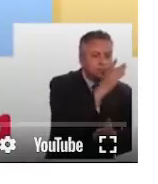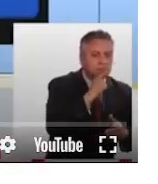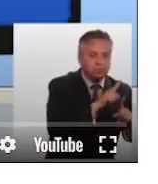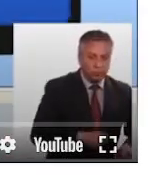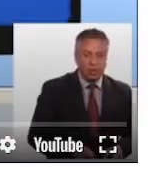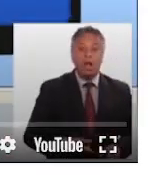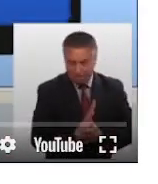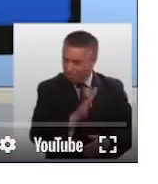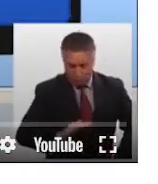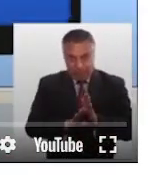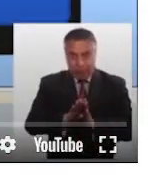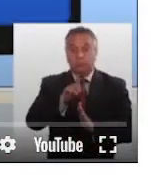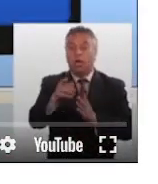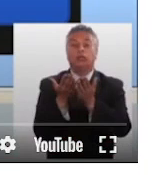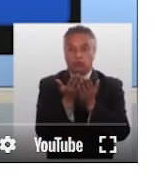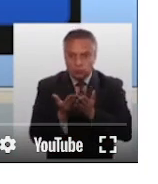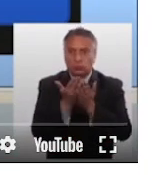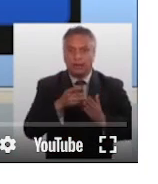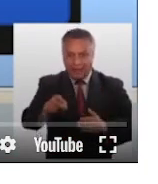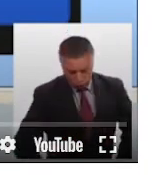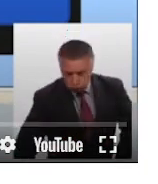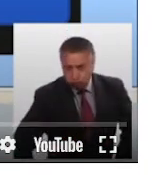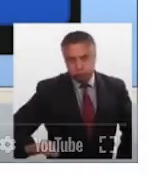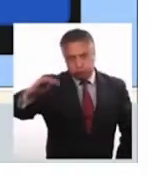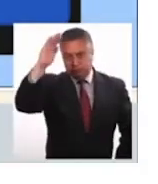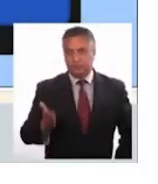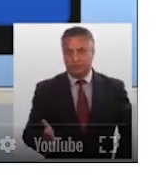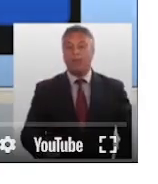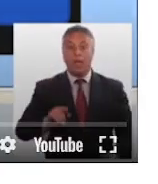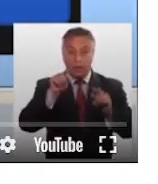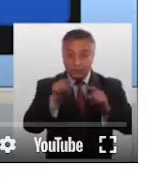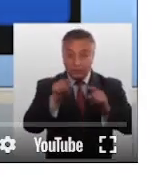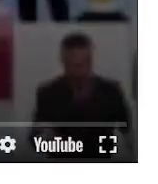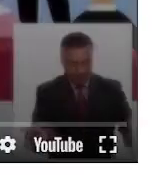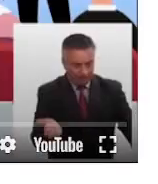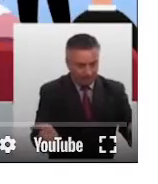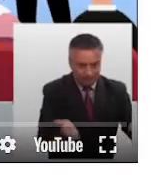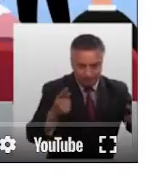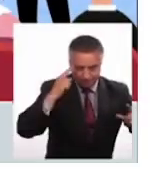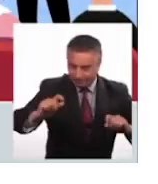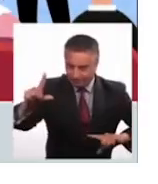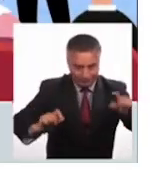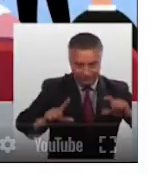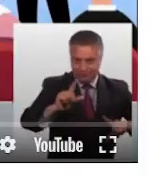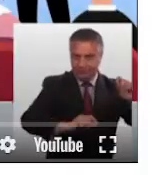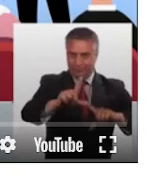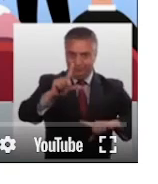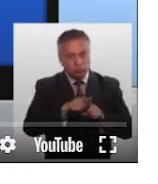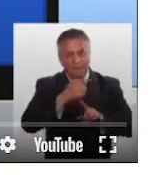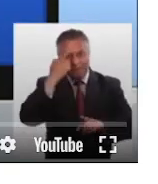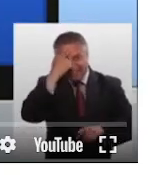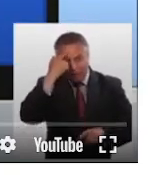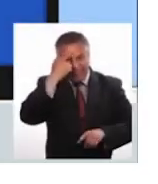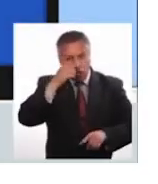1. Desarrollar las habilidades. Estudiante en una reflexión. Vamos. El trabajo para el fortalecimiento. Profundizar que las y los estudiantes